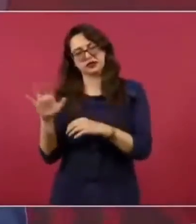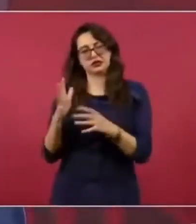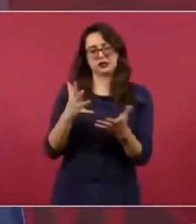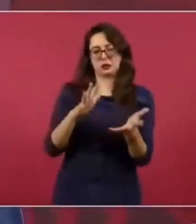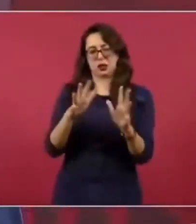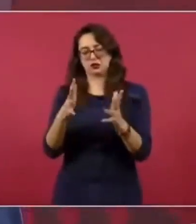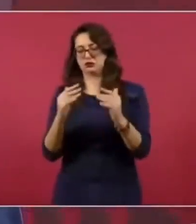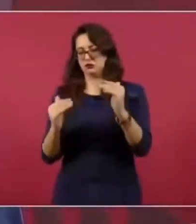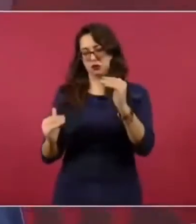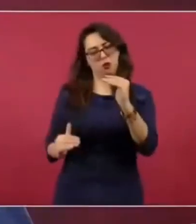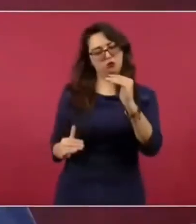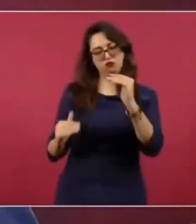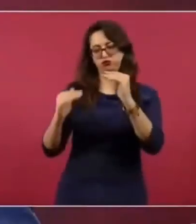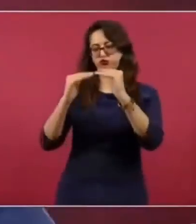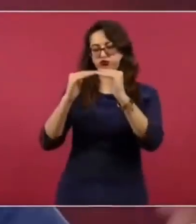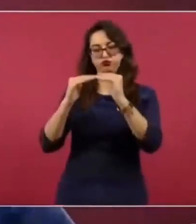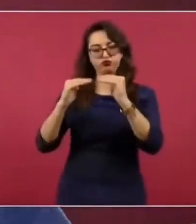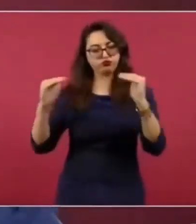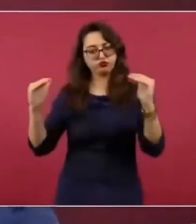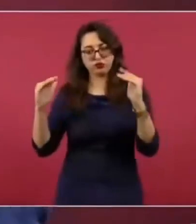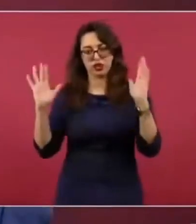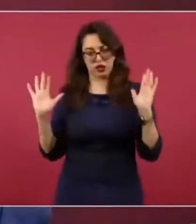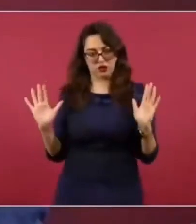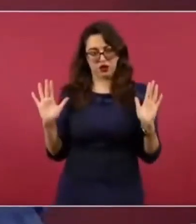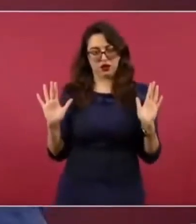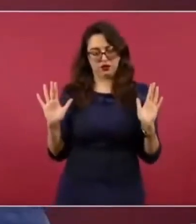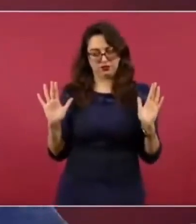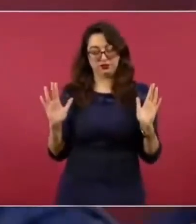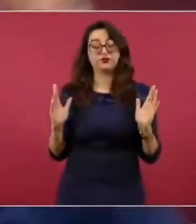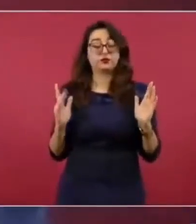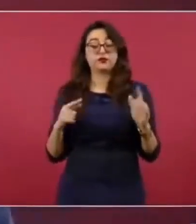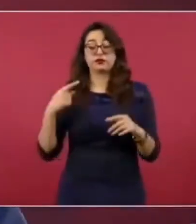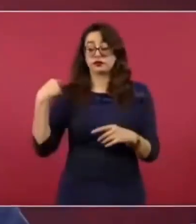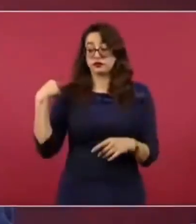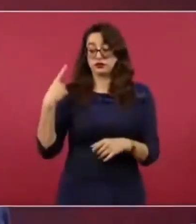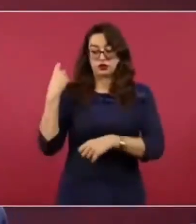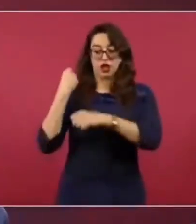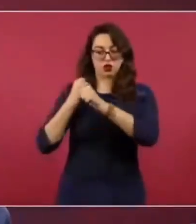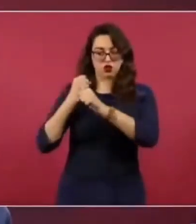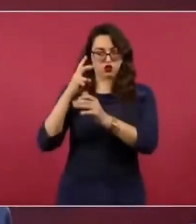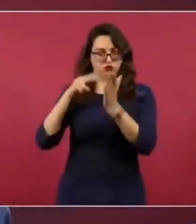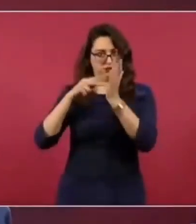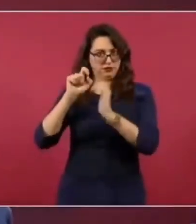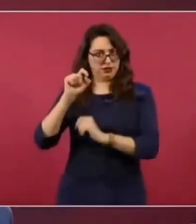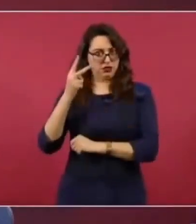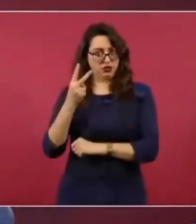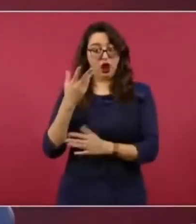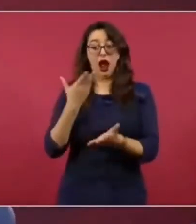pesos mensuales. Pero de el año pasado a este año,